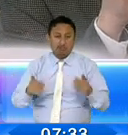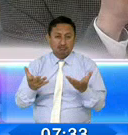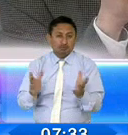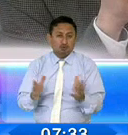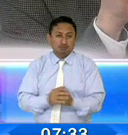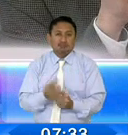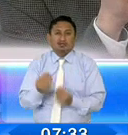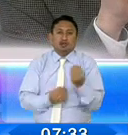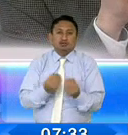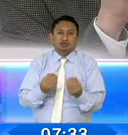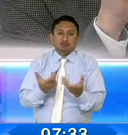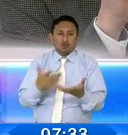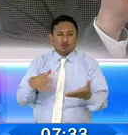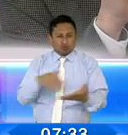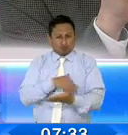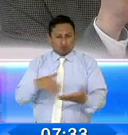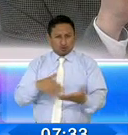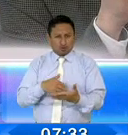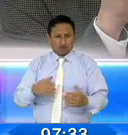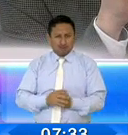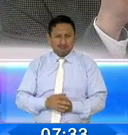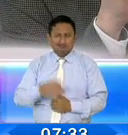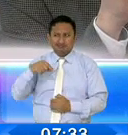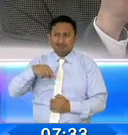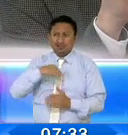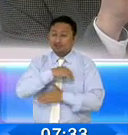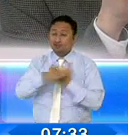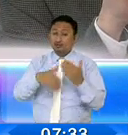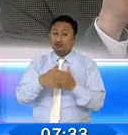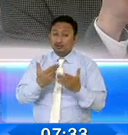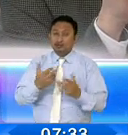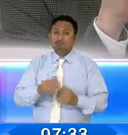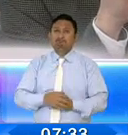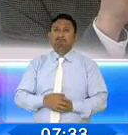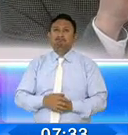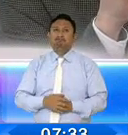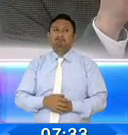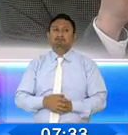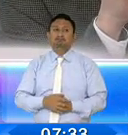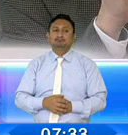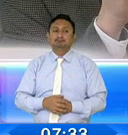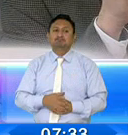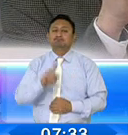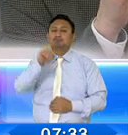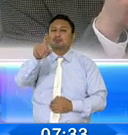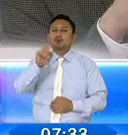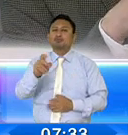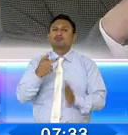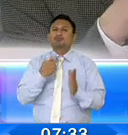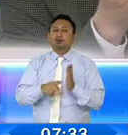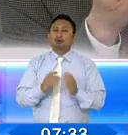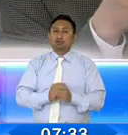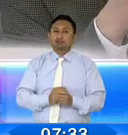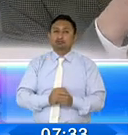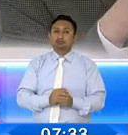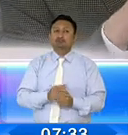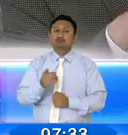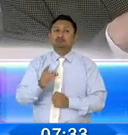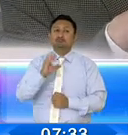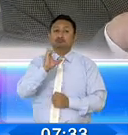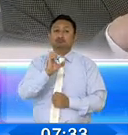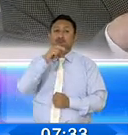dudas y las vías legales se abrirán a todo nivel. ¿Qué sucedería, señor Santi, si el CNE les propone hacer